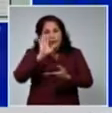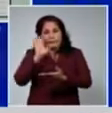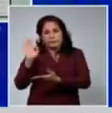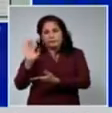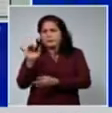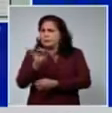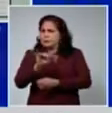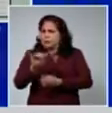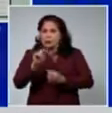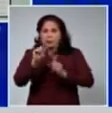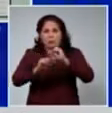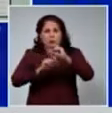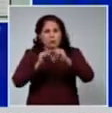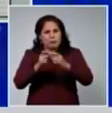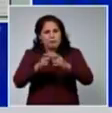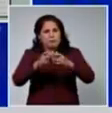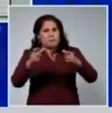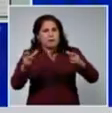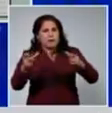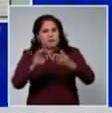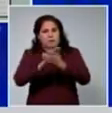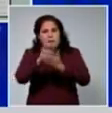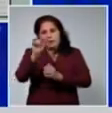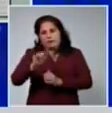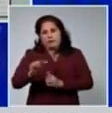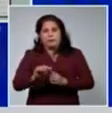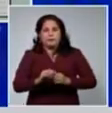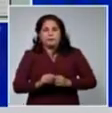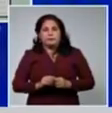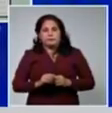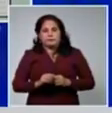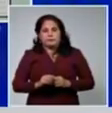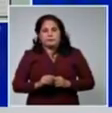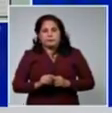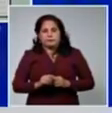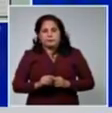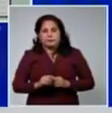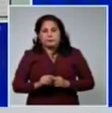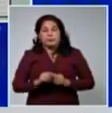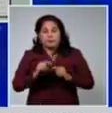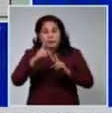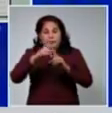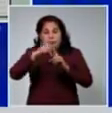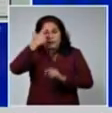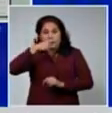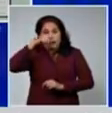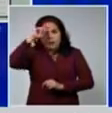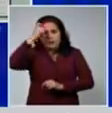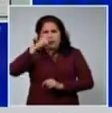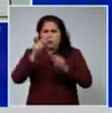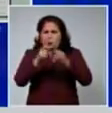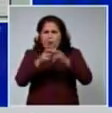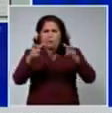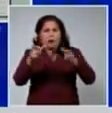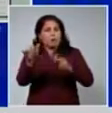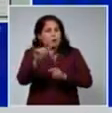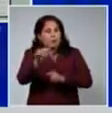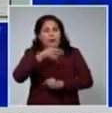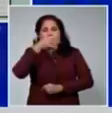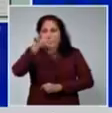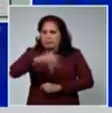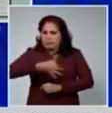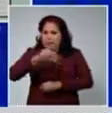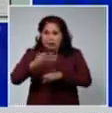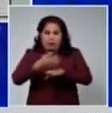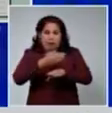incrementando el número de tallos y con ello la tasa de incidencia como mantiene